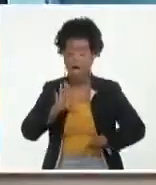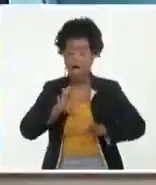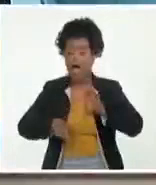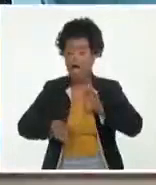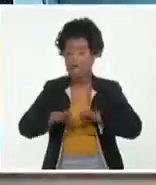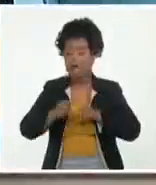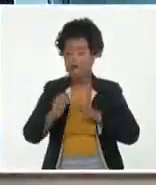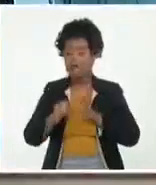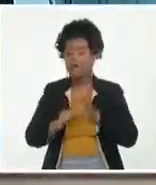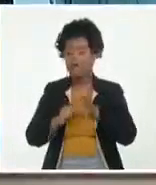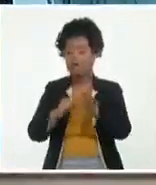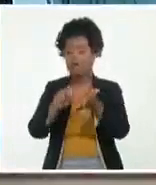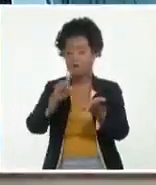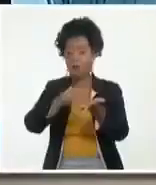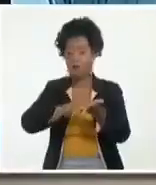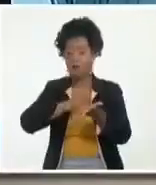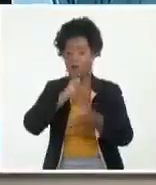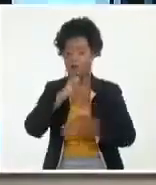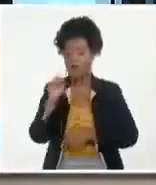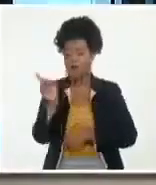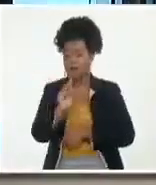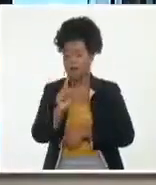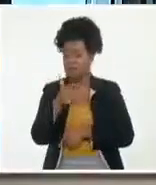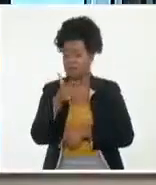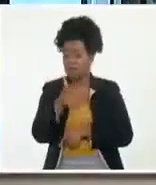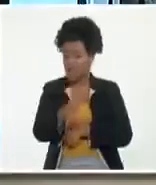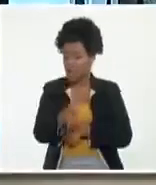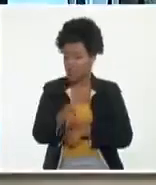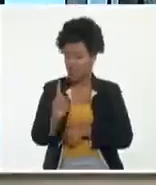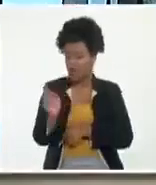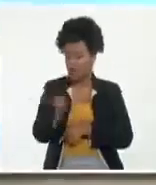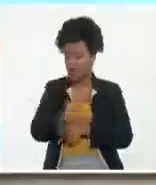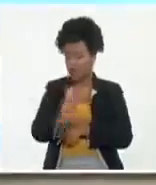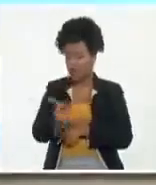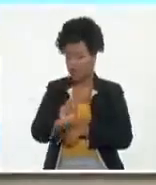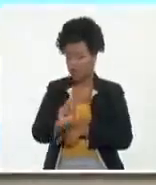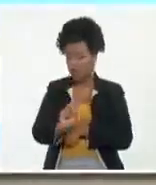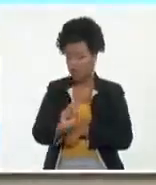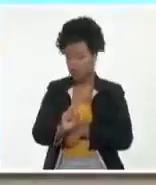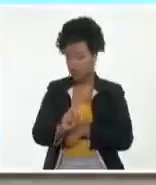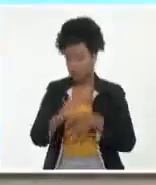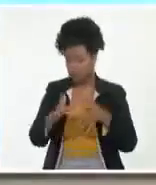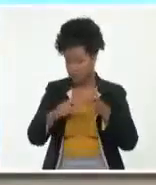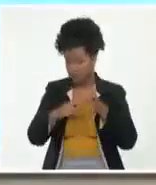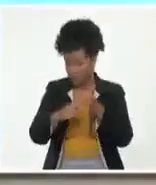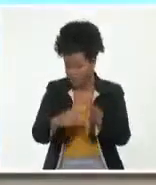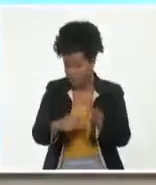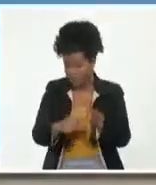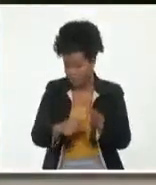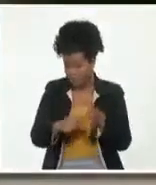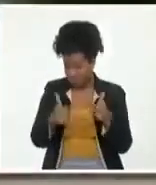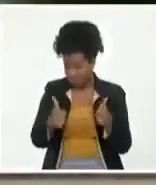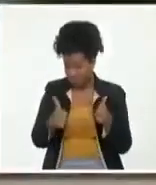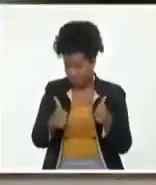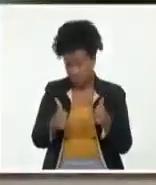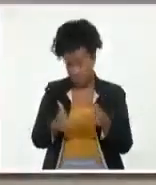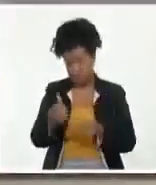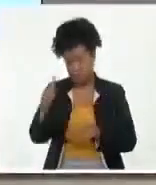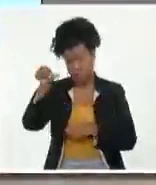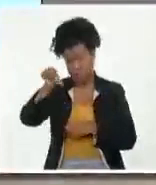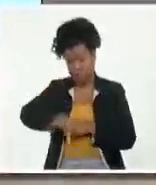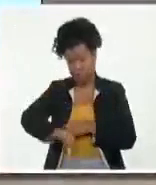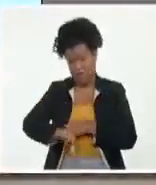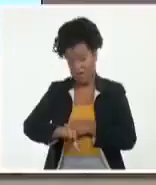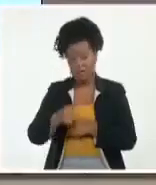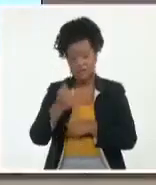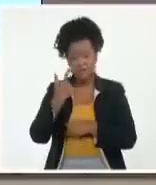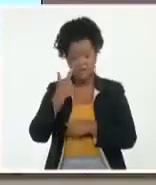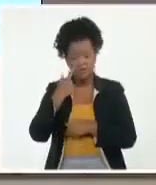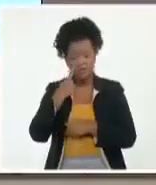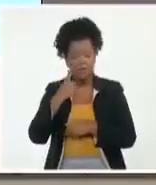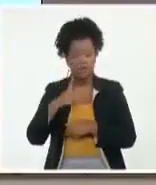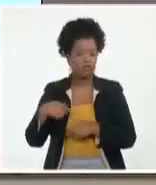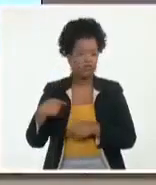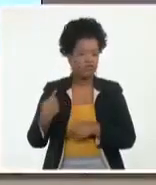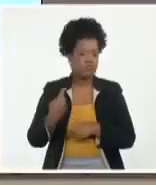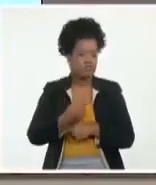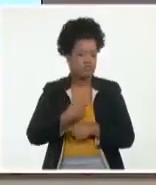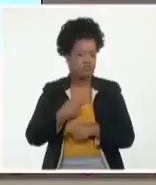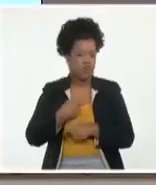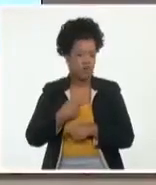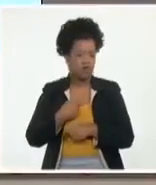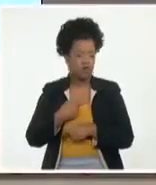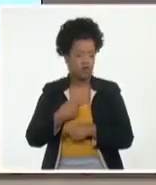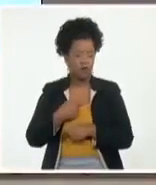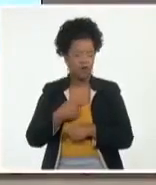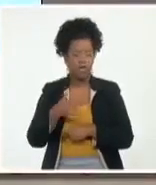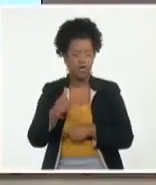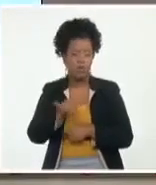de inmunizar a sus hijos. Mal consejo, sin duda alguna. Lo llamativo es que el supuesto experimento del que hablan, que no lo es,